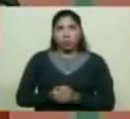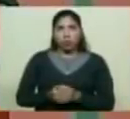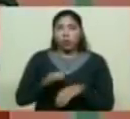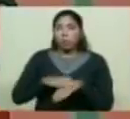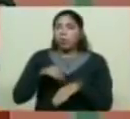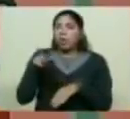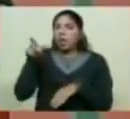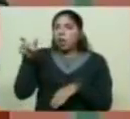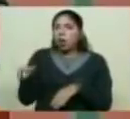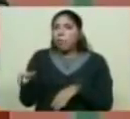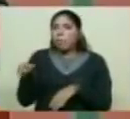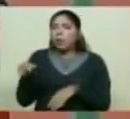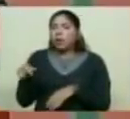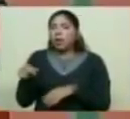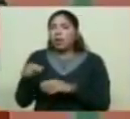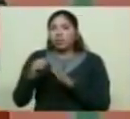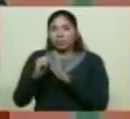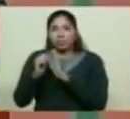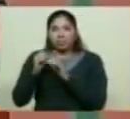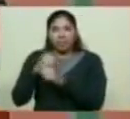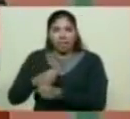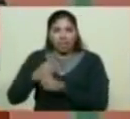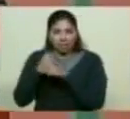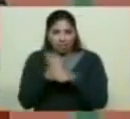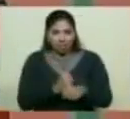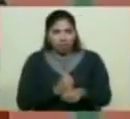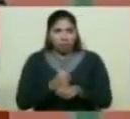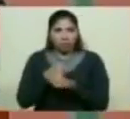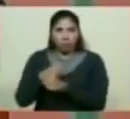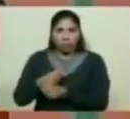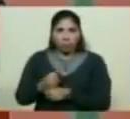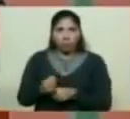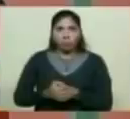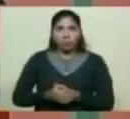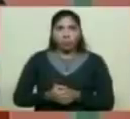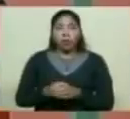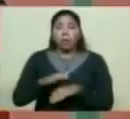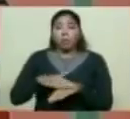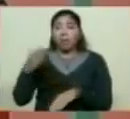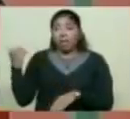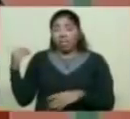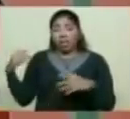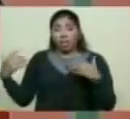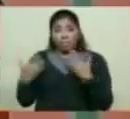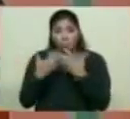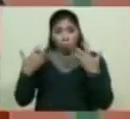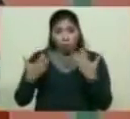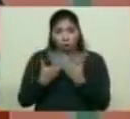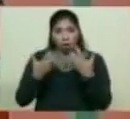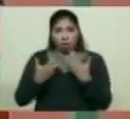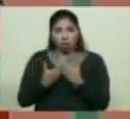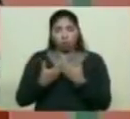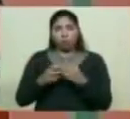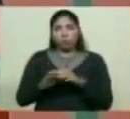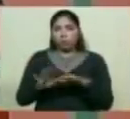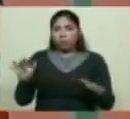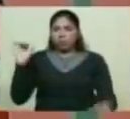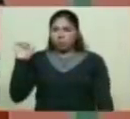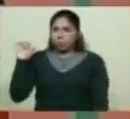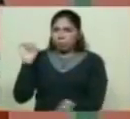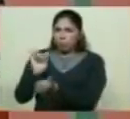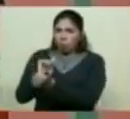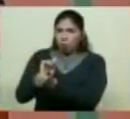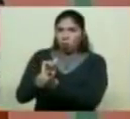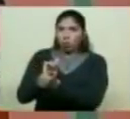en la puerta del orinoco había un litigio porque la fuerza independentista habían capturado en aguas